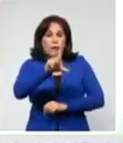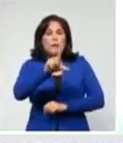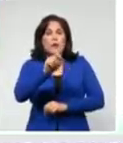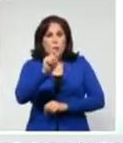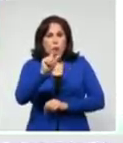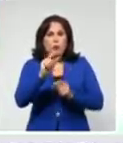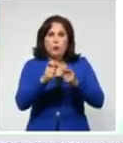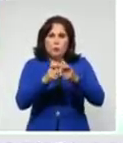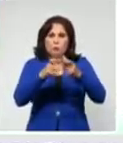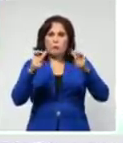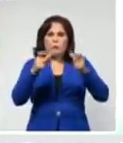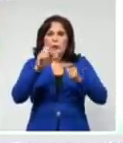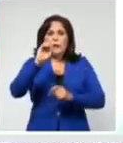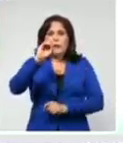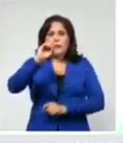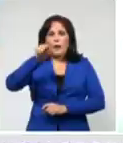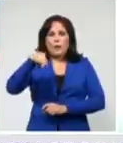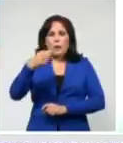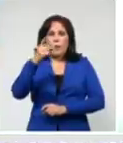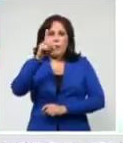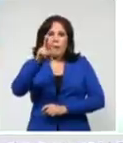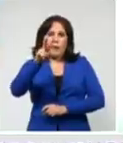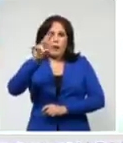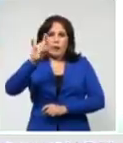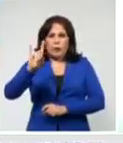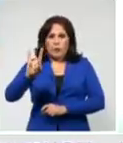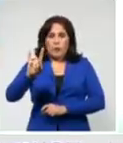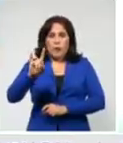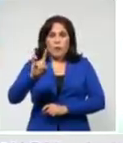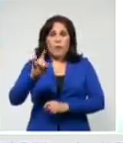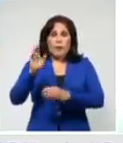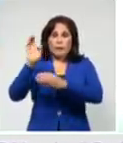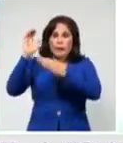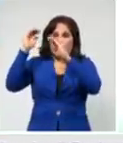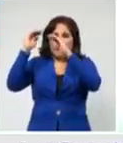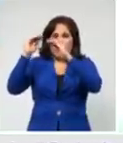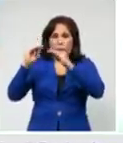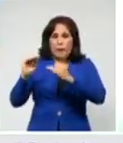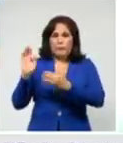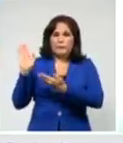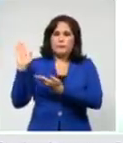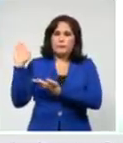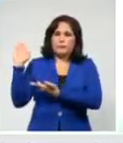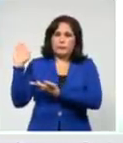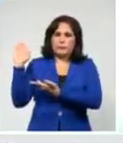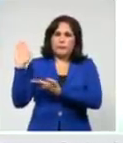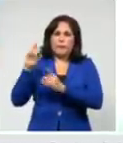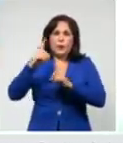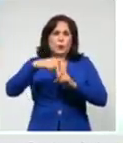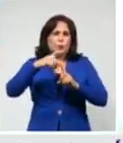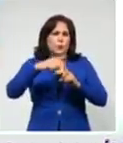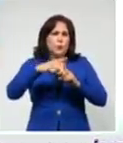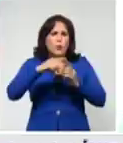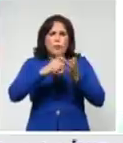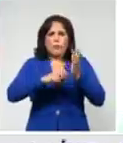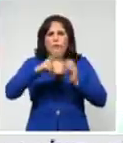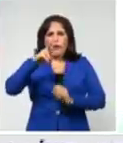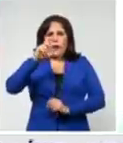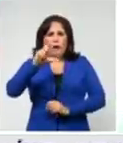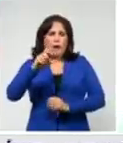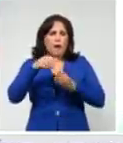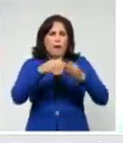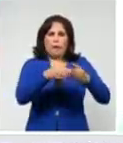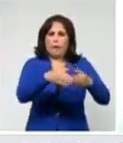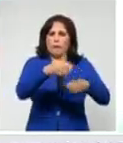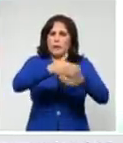a 0,29. Y como ustedes pueden apreciar ahí, Las Tunas, Villa Clara, Granma, Santiago